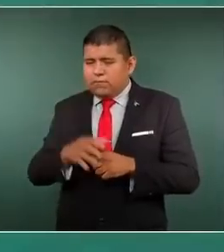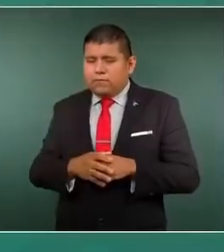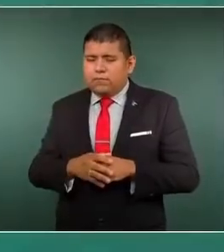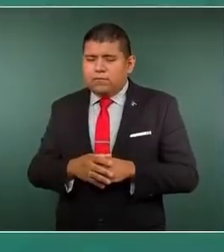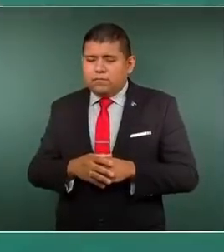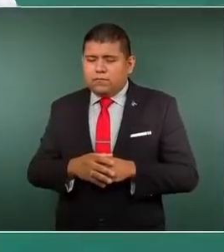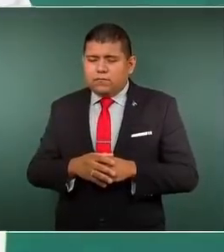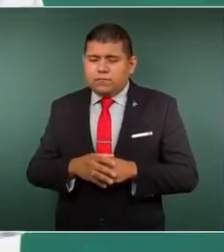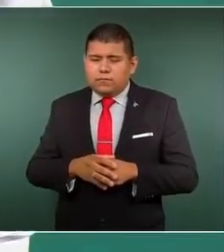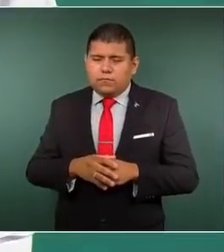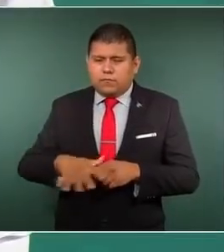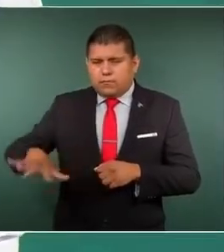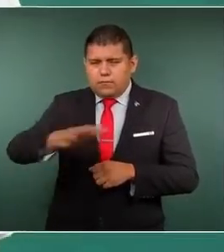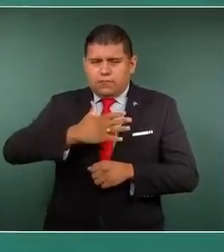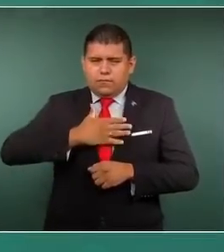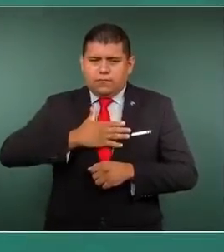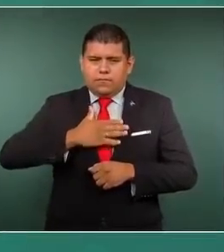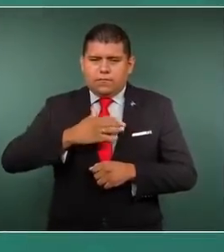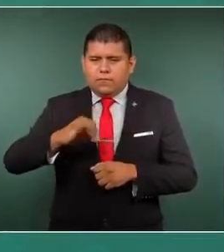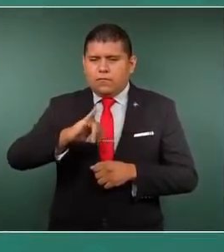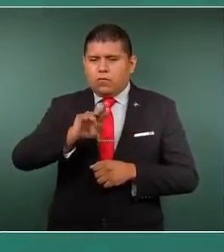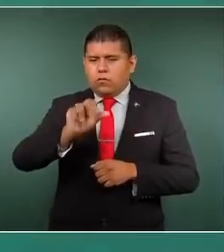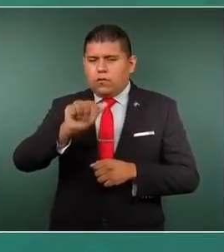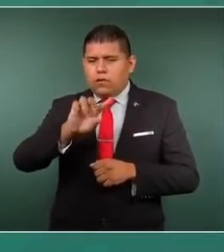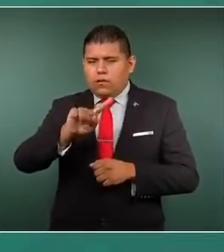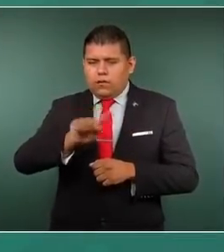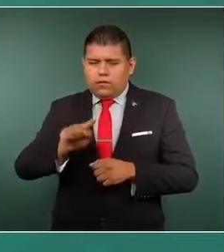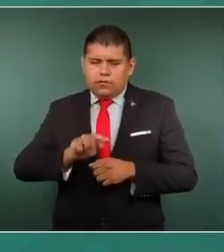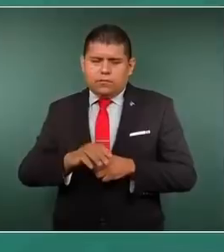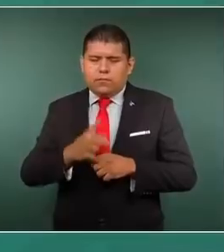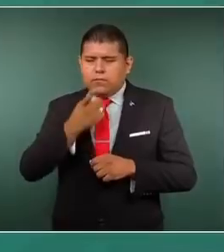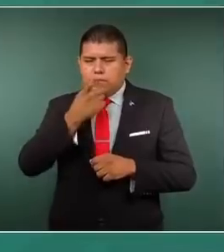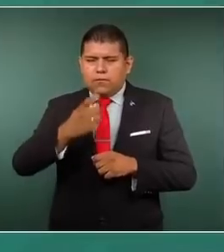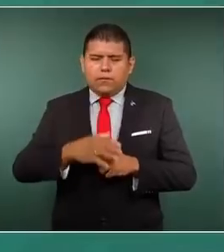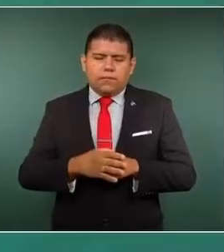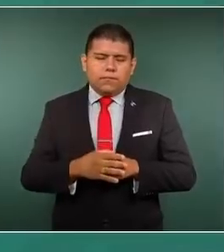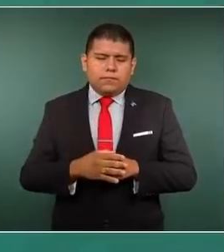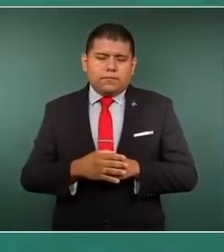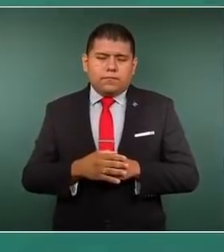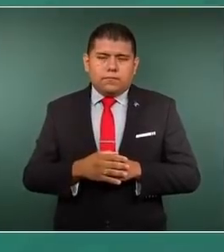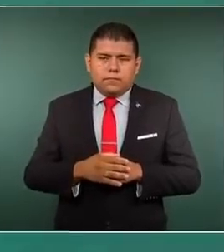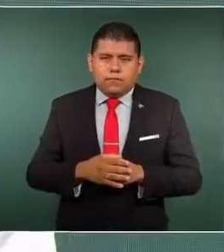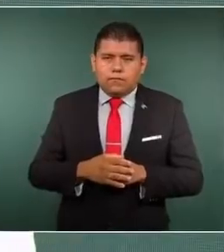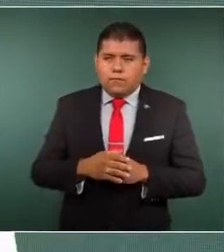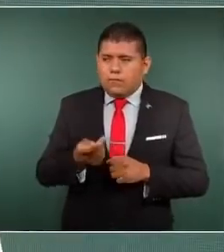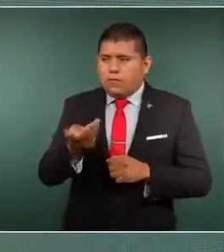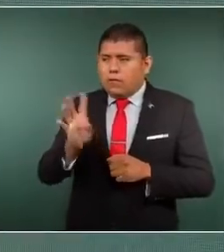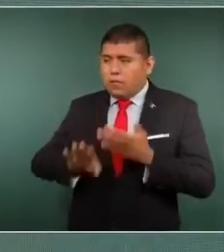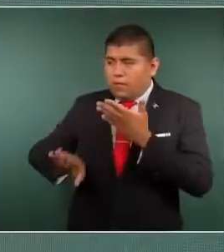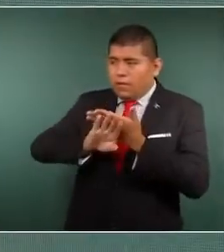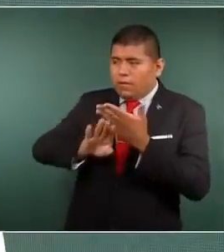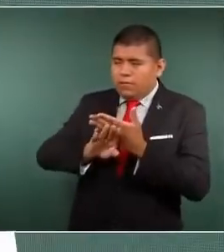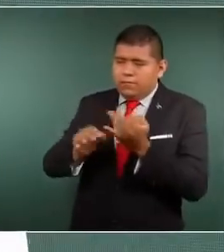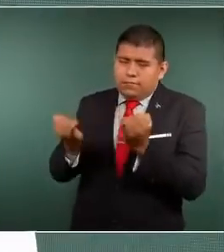y digo nuestros porque como decía juárez los reaccionarios también son mexicanos